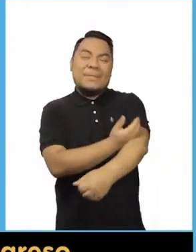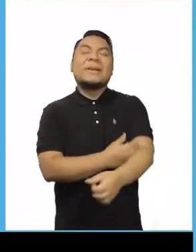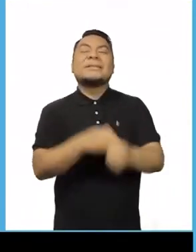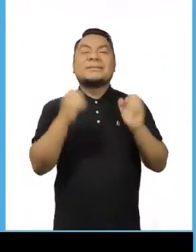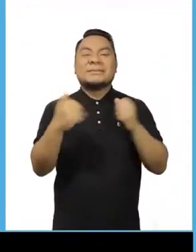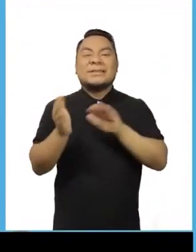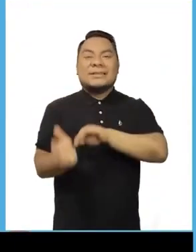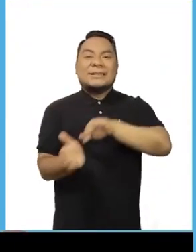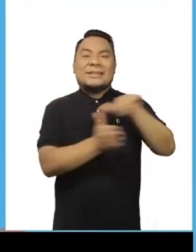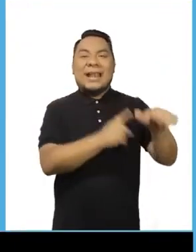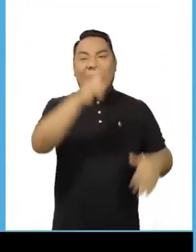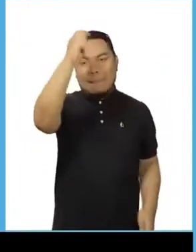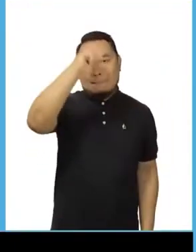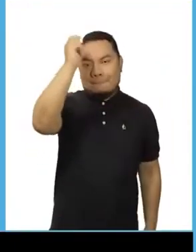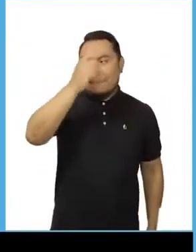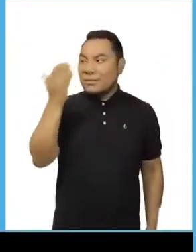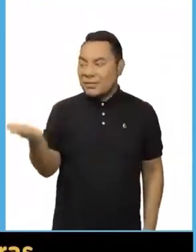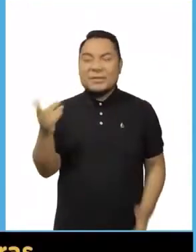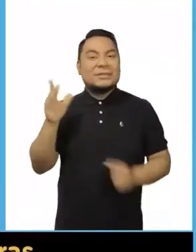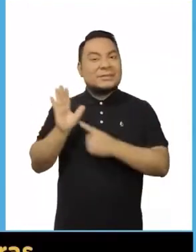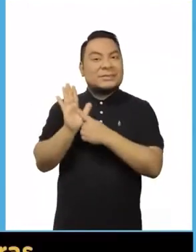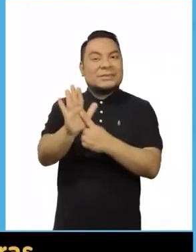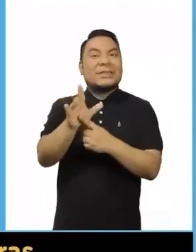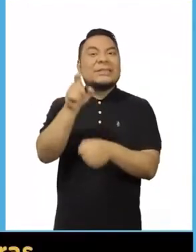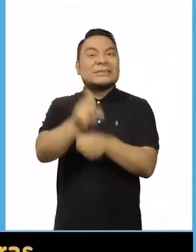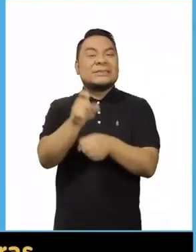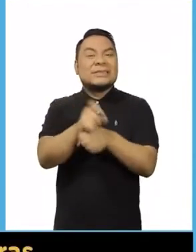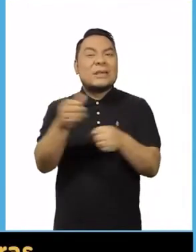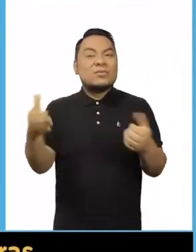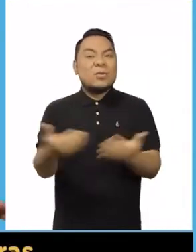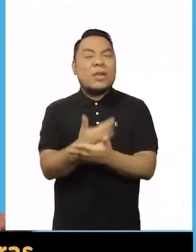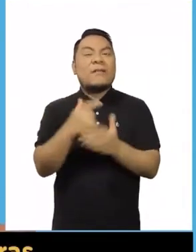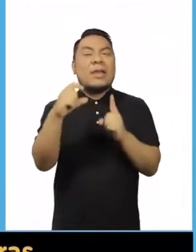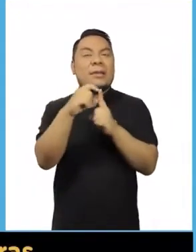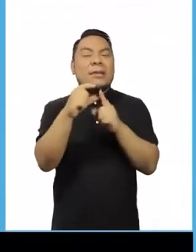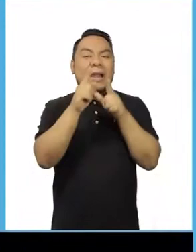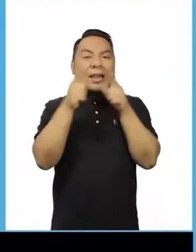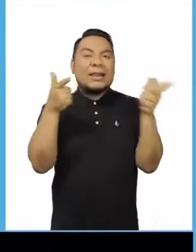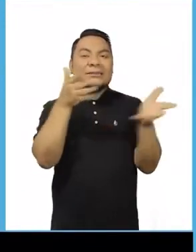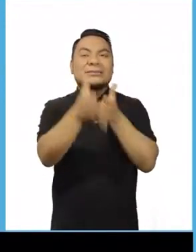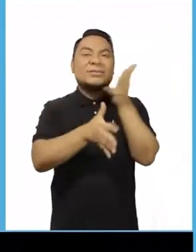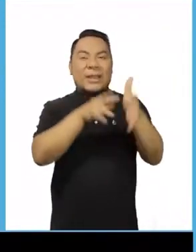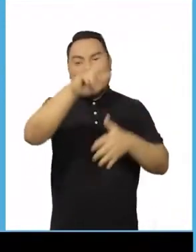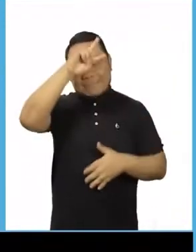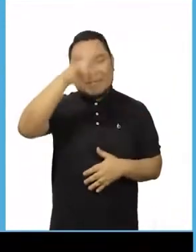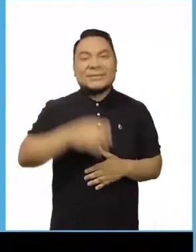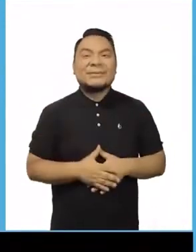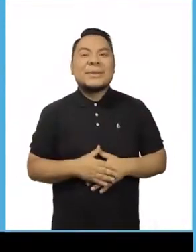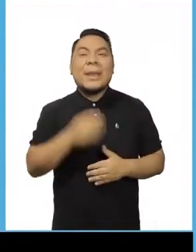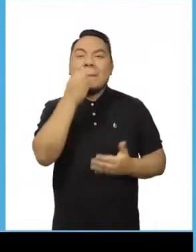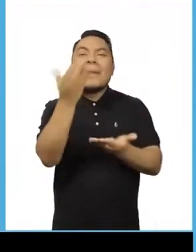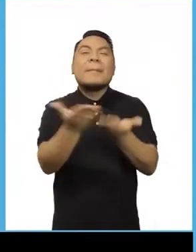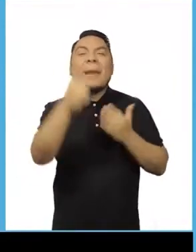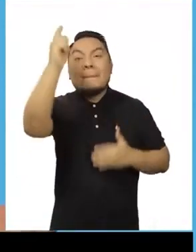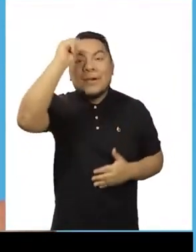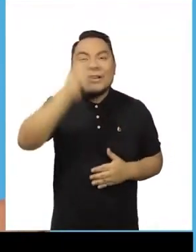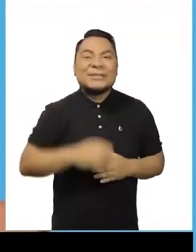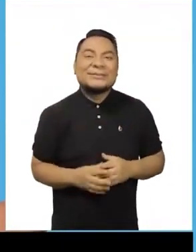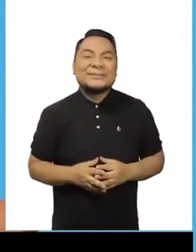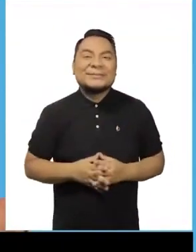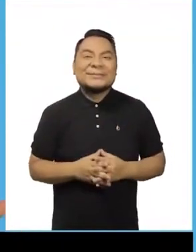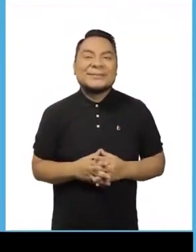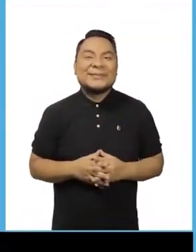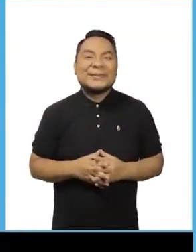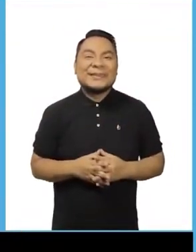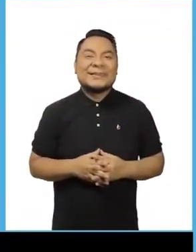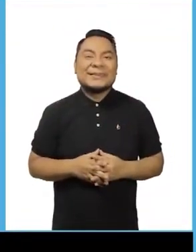progreso, damos pase a Paul para que nos enseñe nuevas palabras en lengua de señas peruana. ¡Bienvenido,